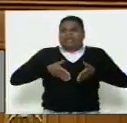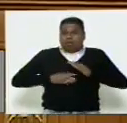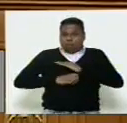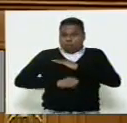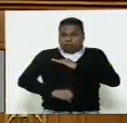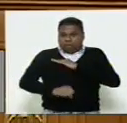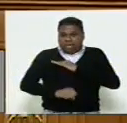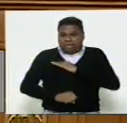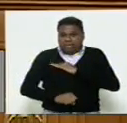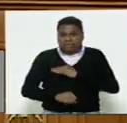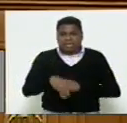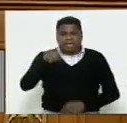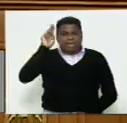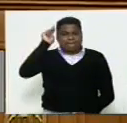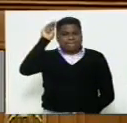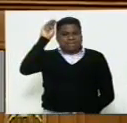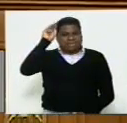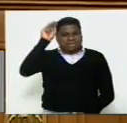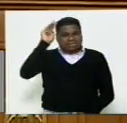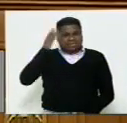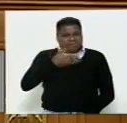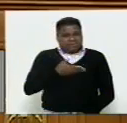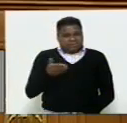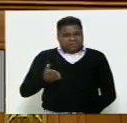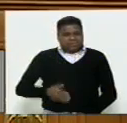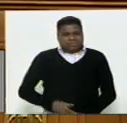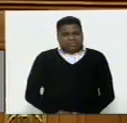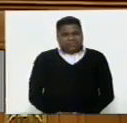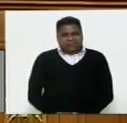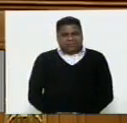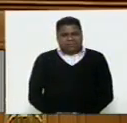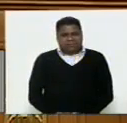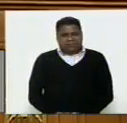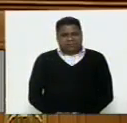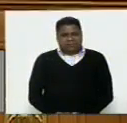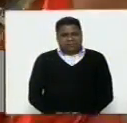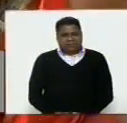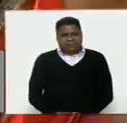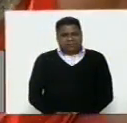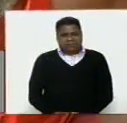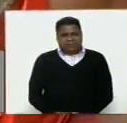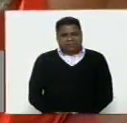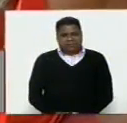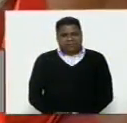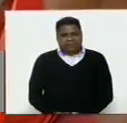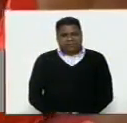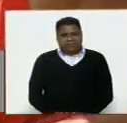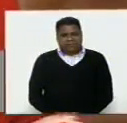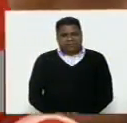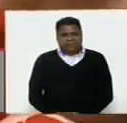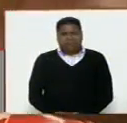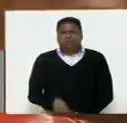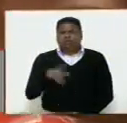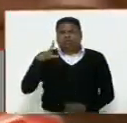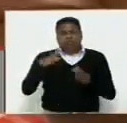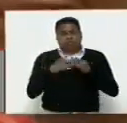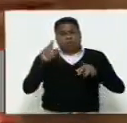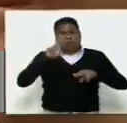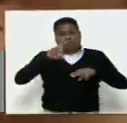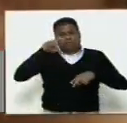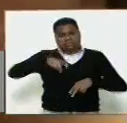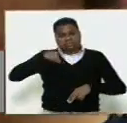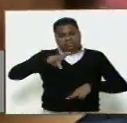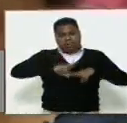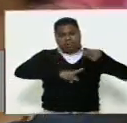son maestros y maestras de vida y tienen todo lo necesario para construir,